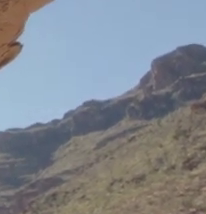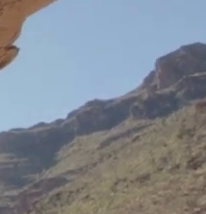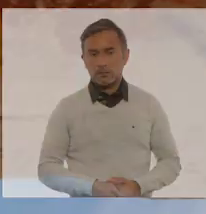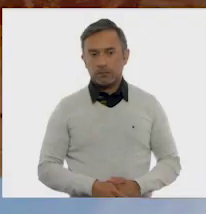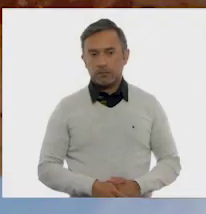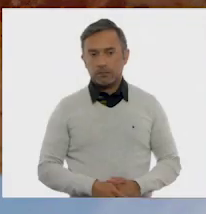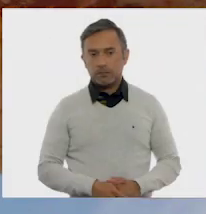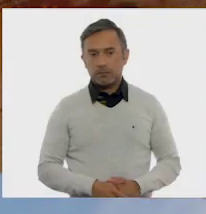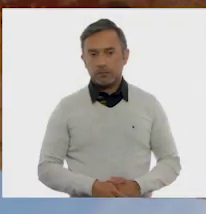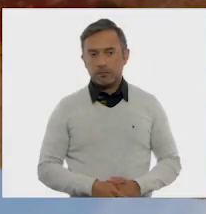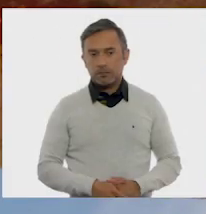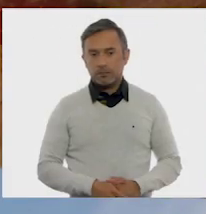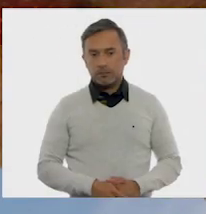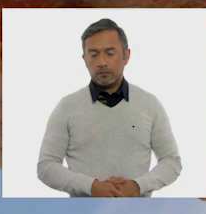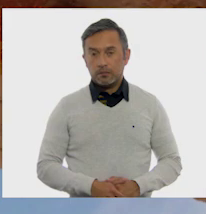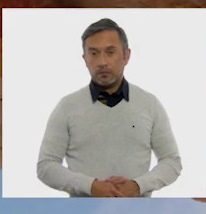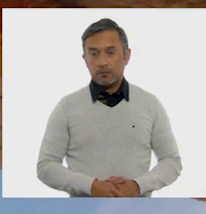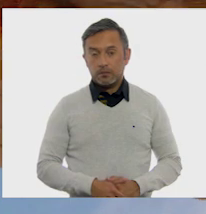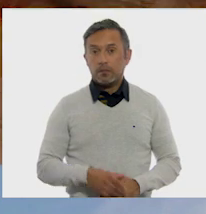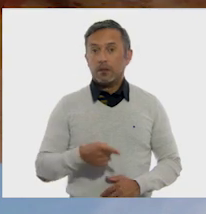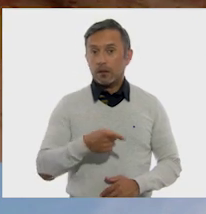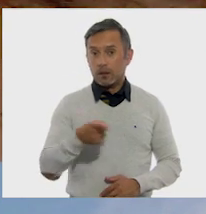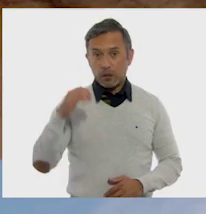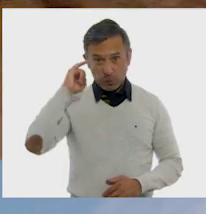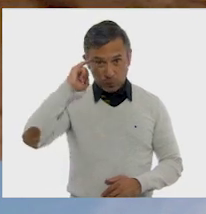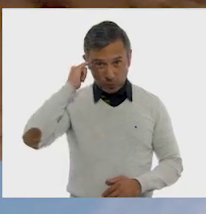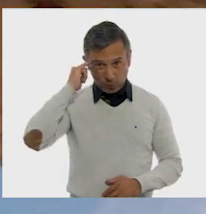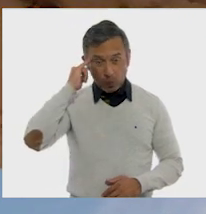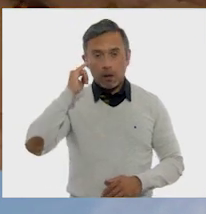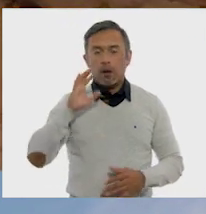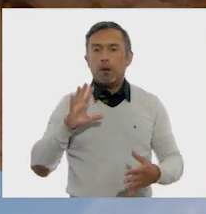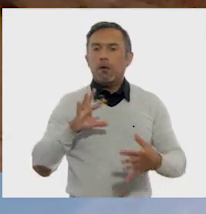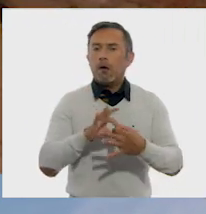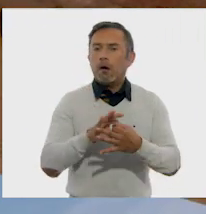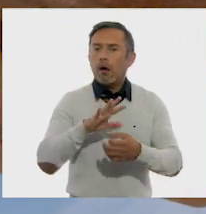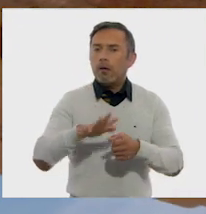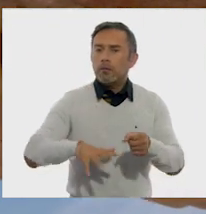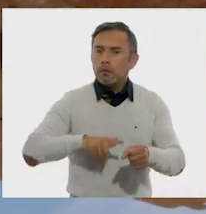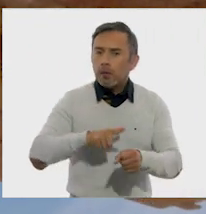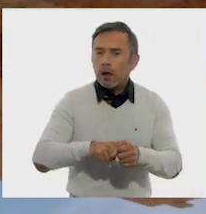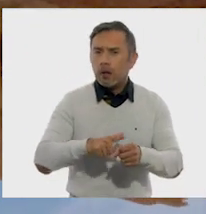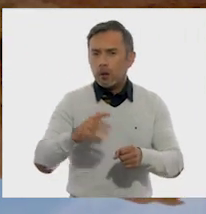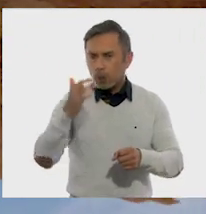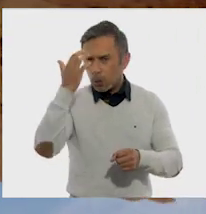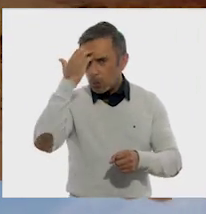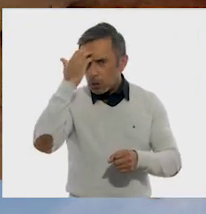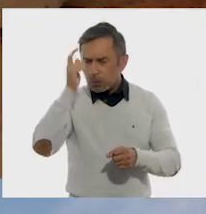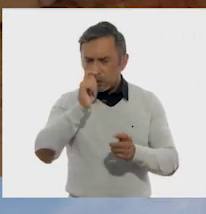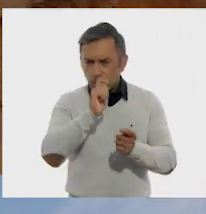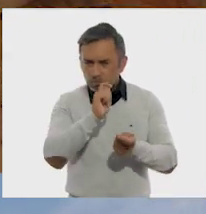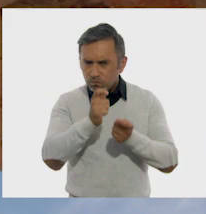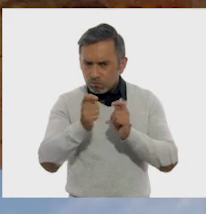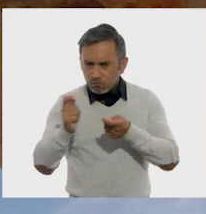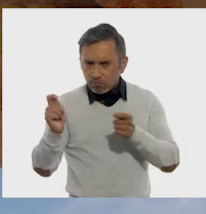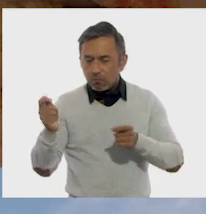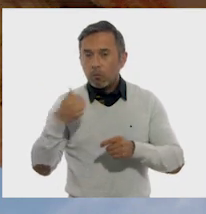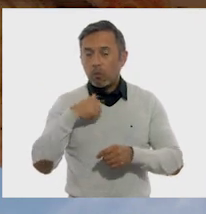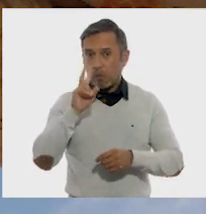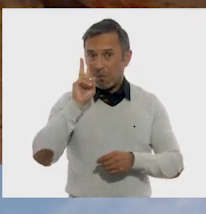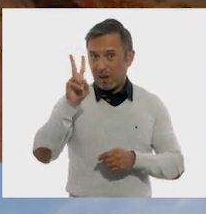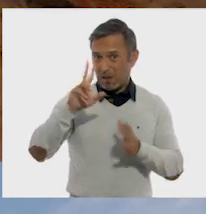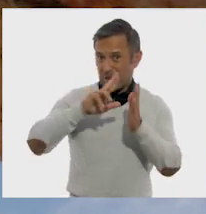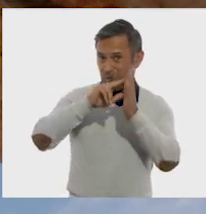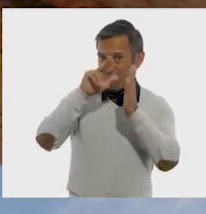La relación que ellos tenían con los animales, con el conocimiento, ellos lo manifestaban en las imágenes.